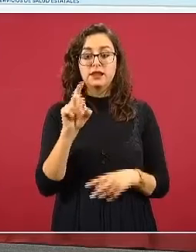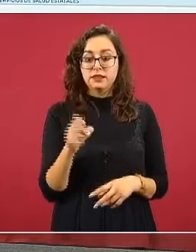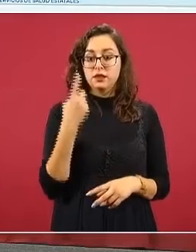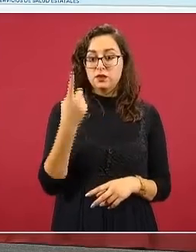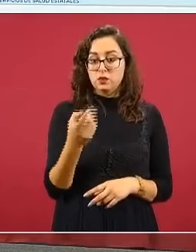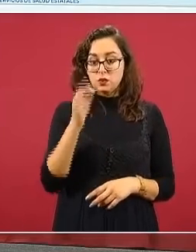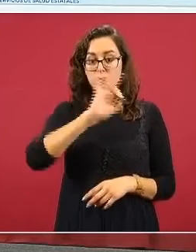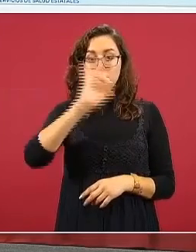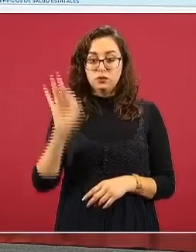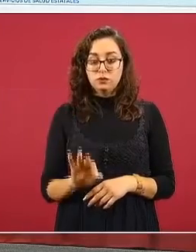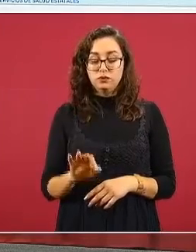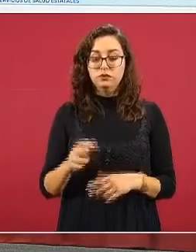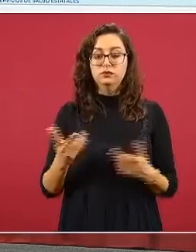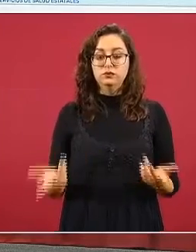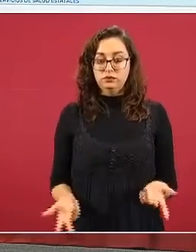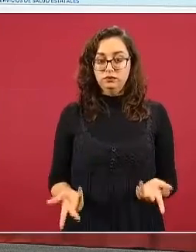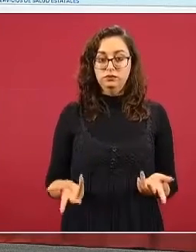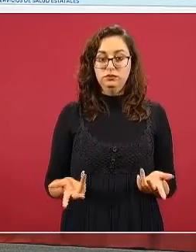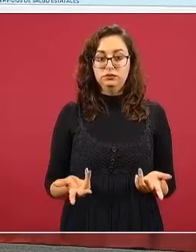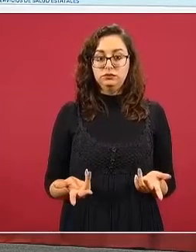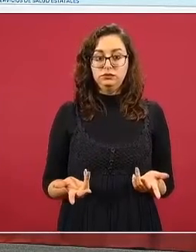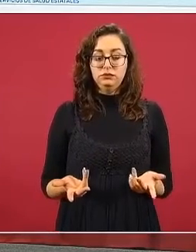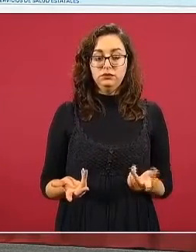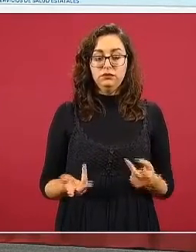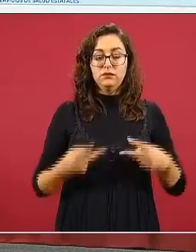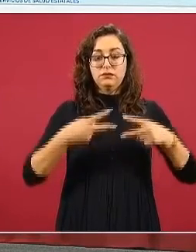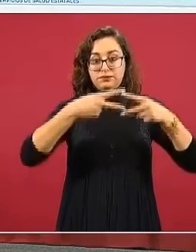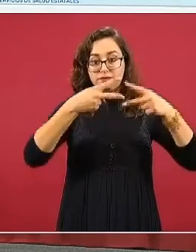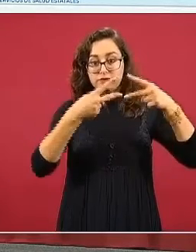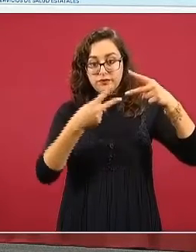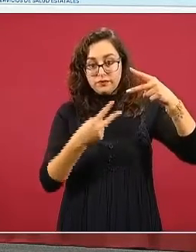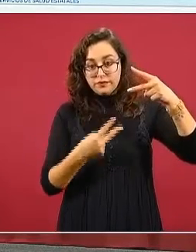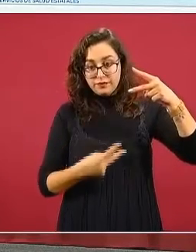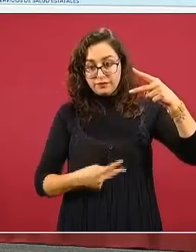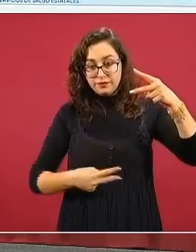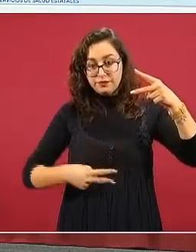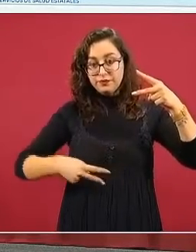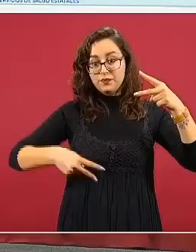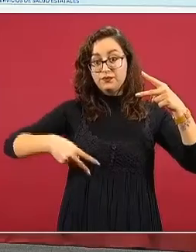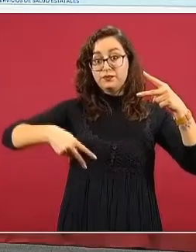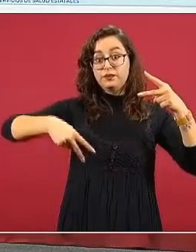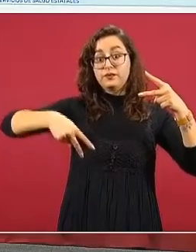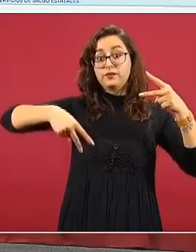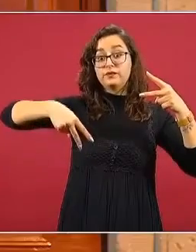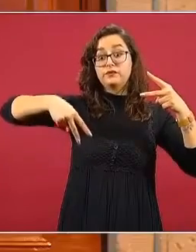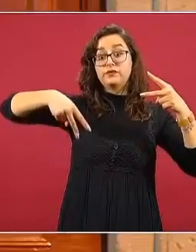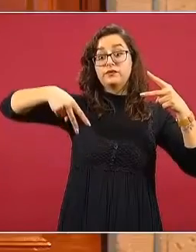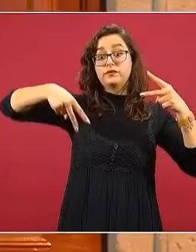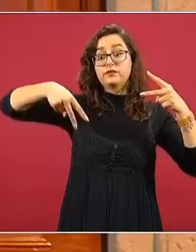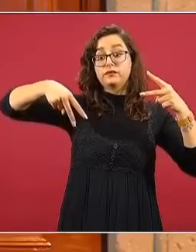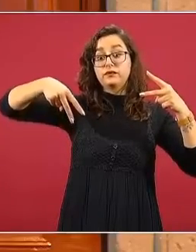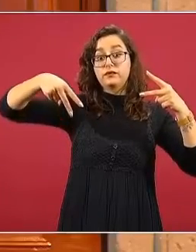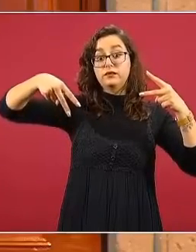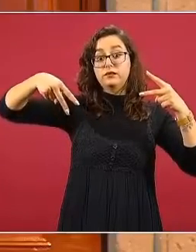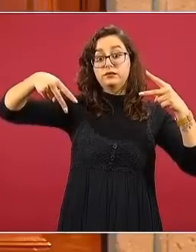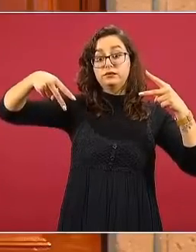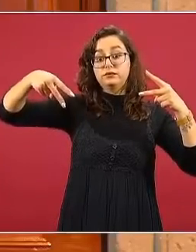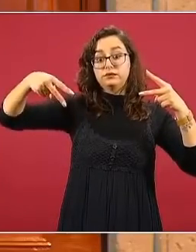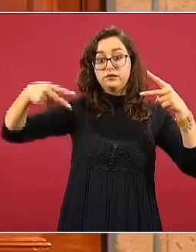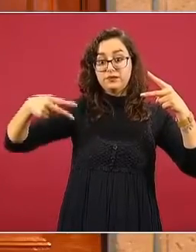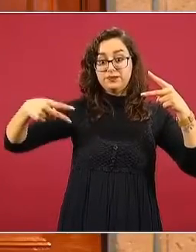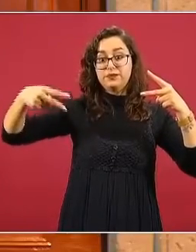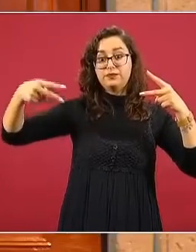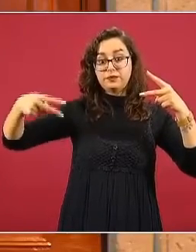todavía la tendencia, aunque con una menor pendiente y una menor velocidad que la que se veía a principios de la